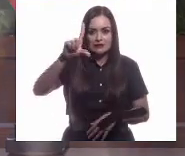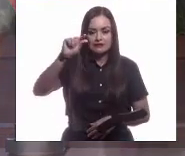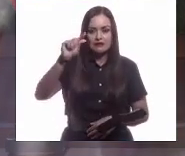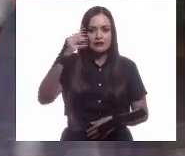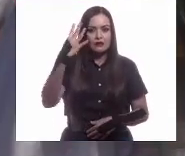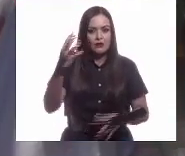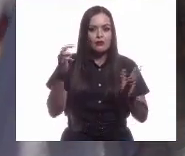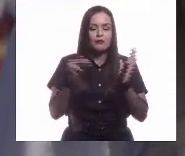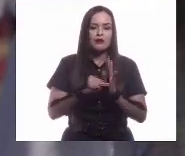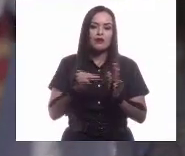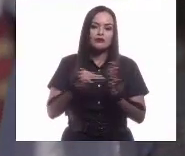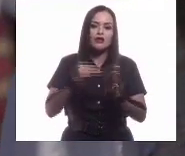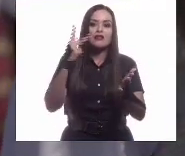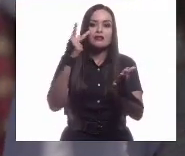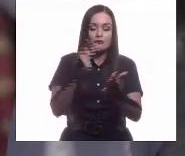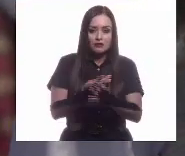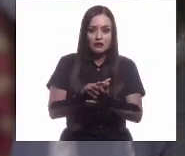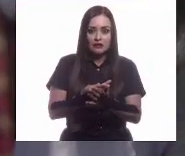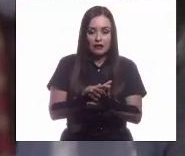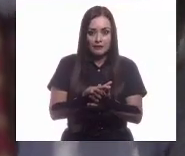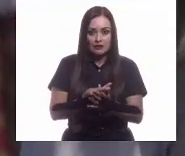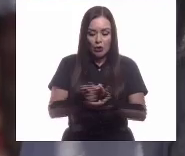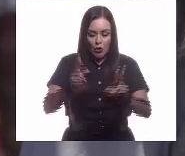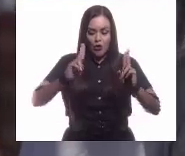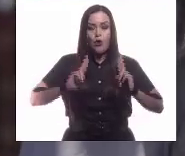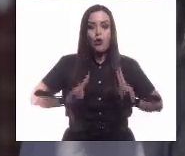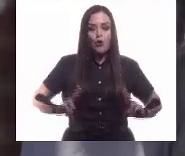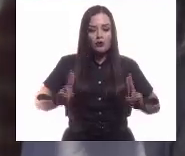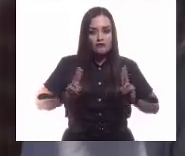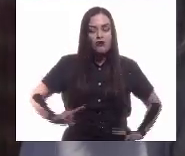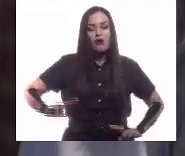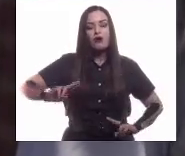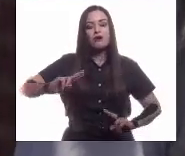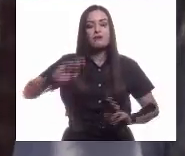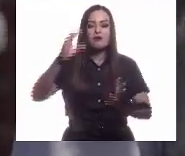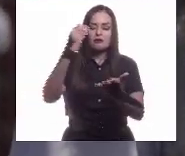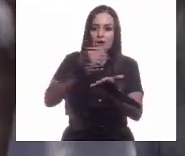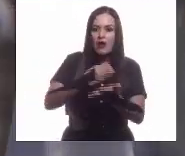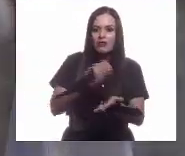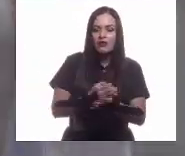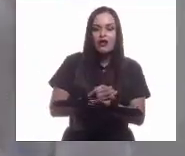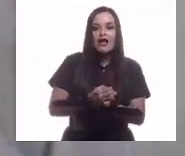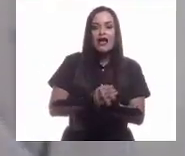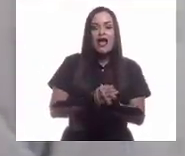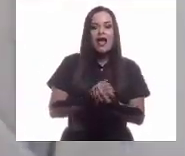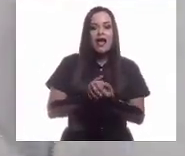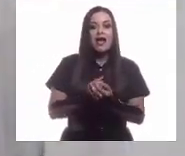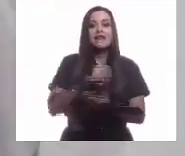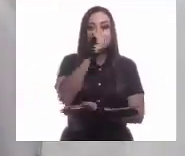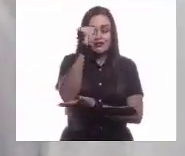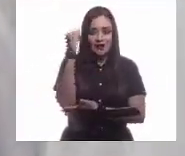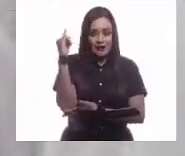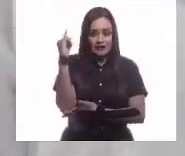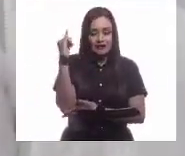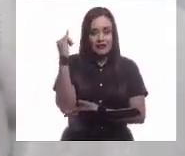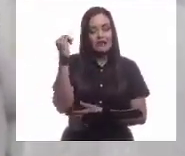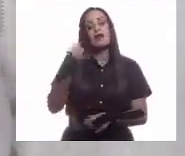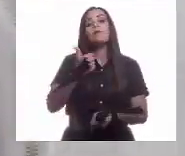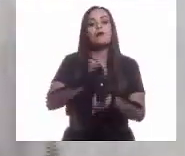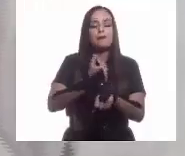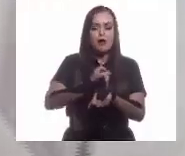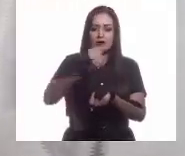millones de pesos en útiles y uniformes escolares a más de 140 mil alumnos de preescolar, primaria y